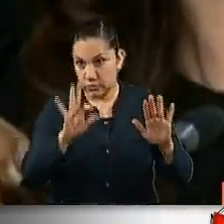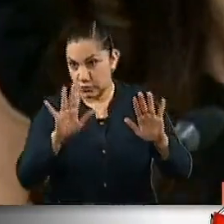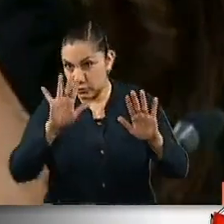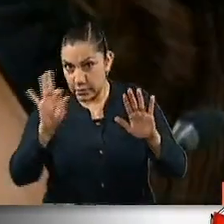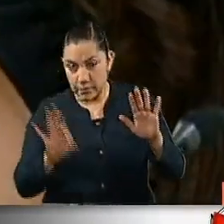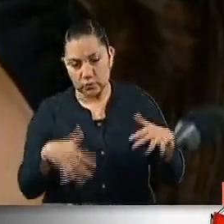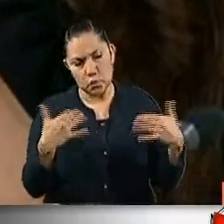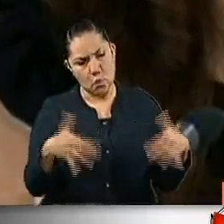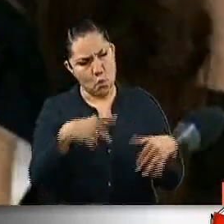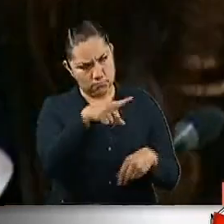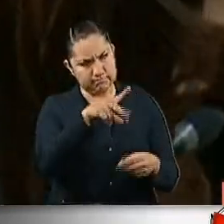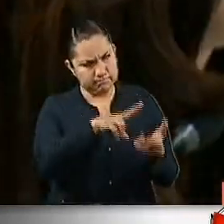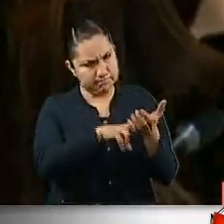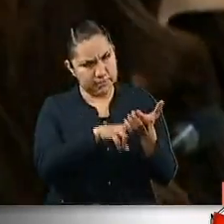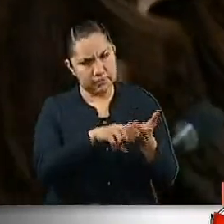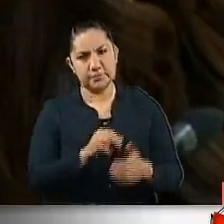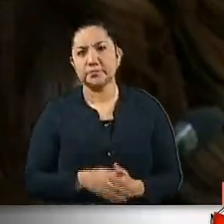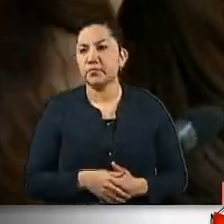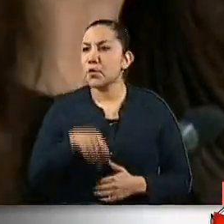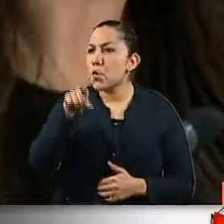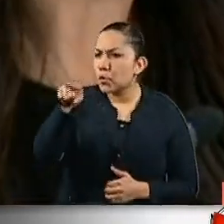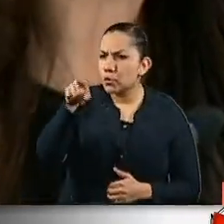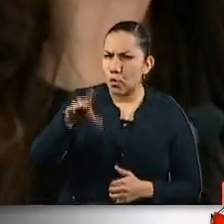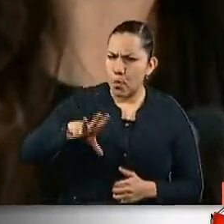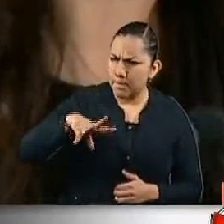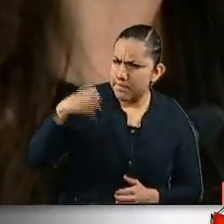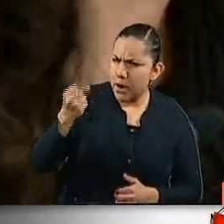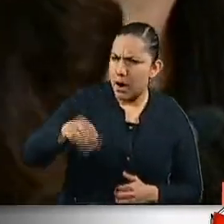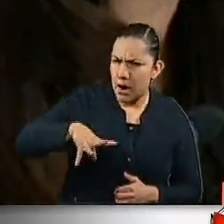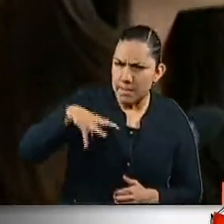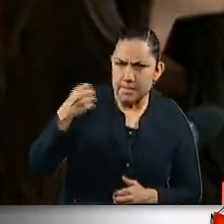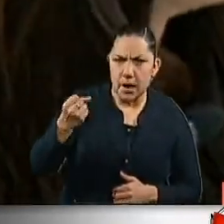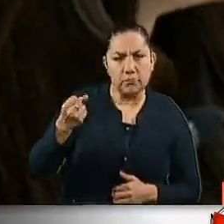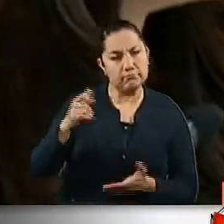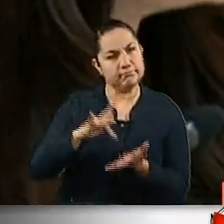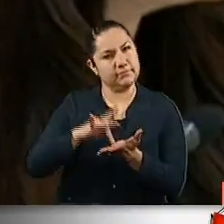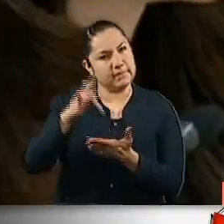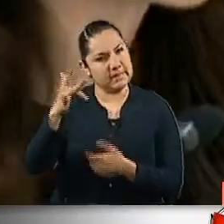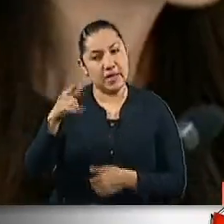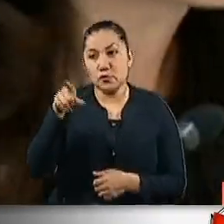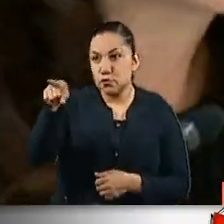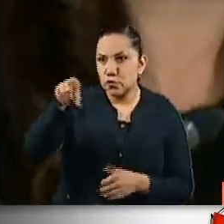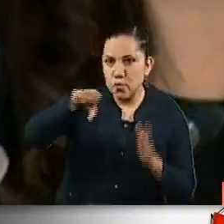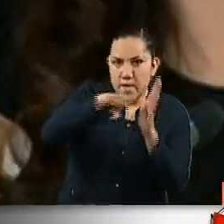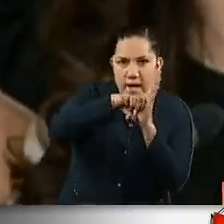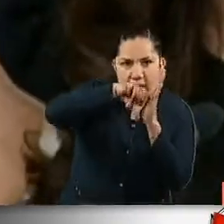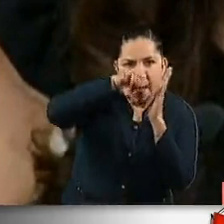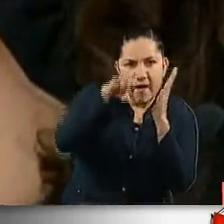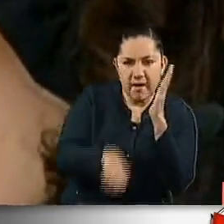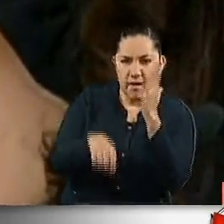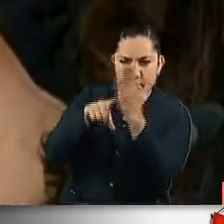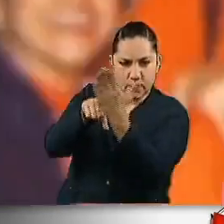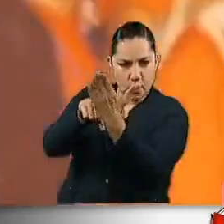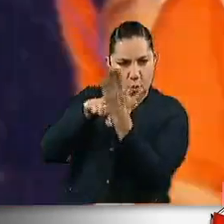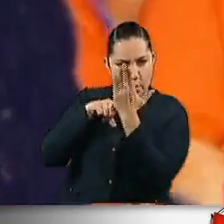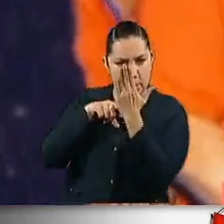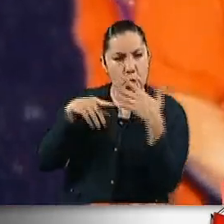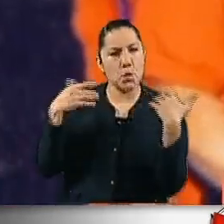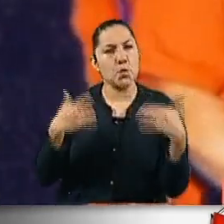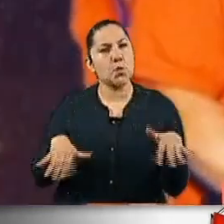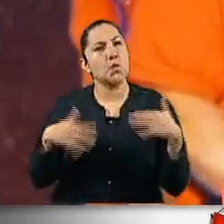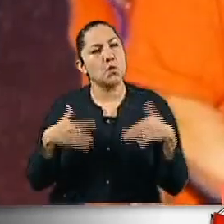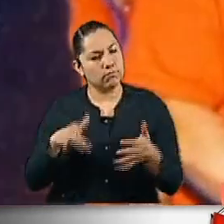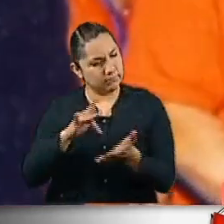muchas gracias por tu ejemplo. Este reconocimiento lo hemos gestado desde